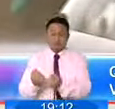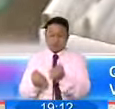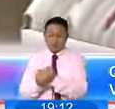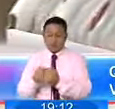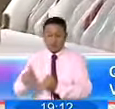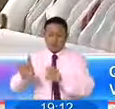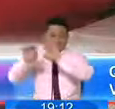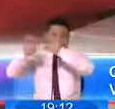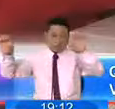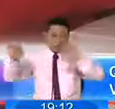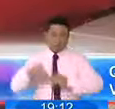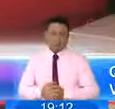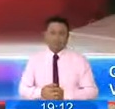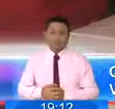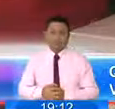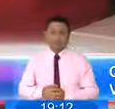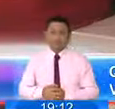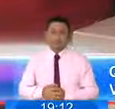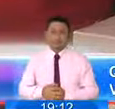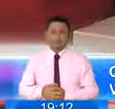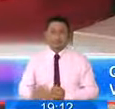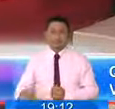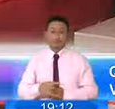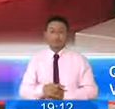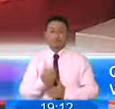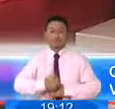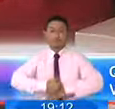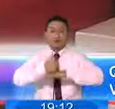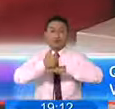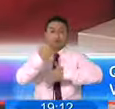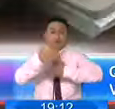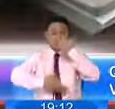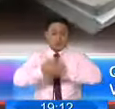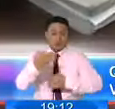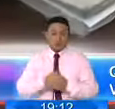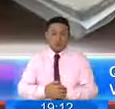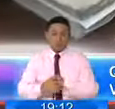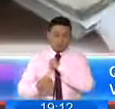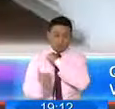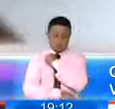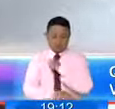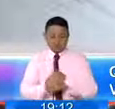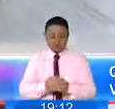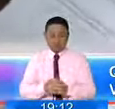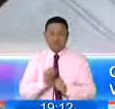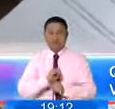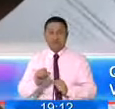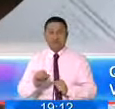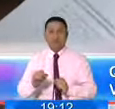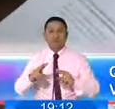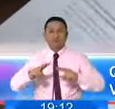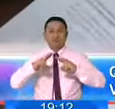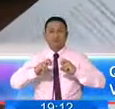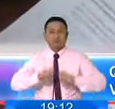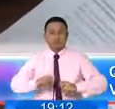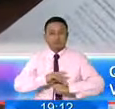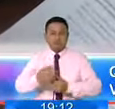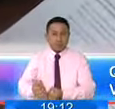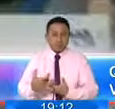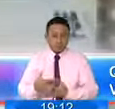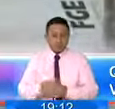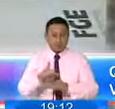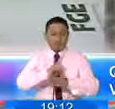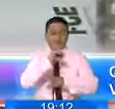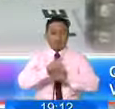empresa. En la providencia del Juzgado Nacional de Garantías Penales, se muestra la incorporación al expediente de informes y oficios de la Dirección Nacional